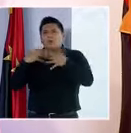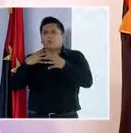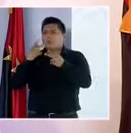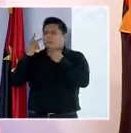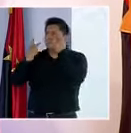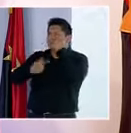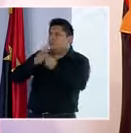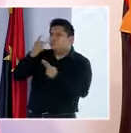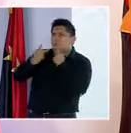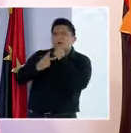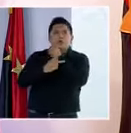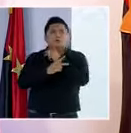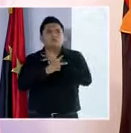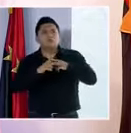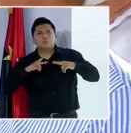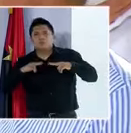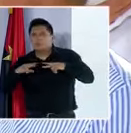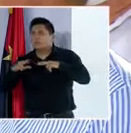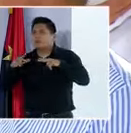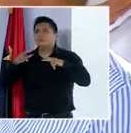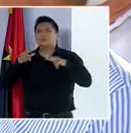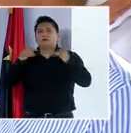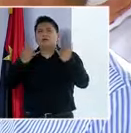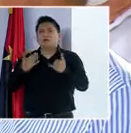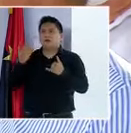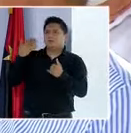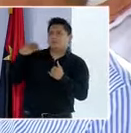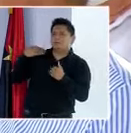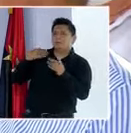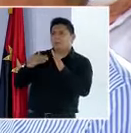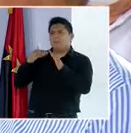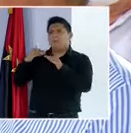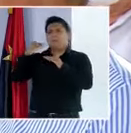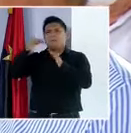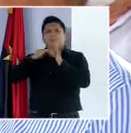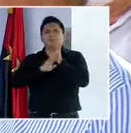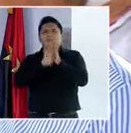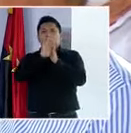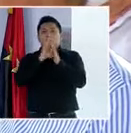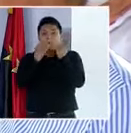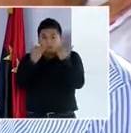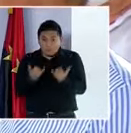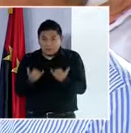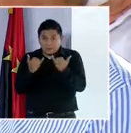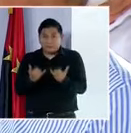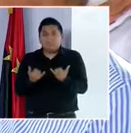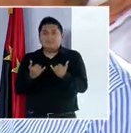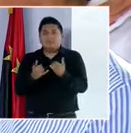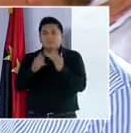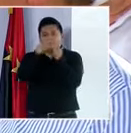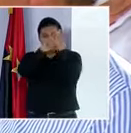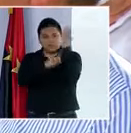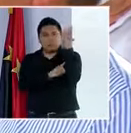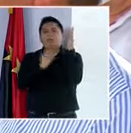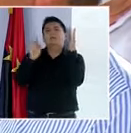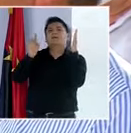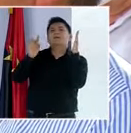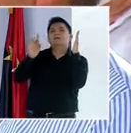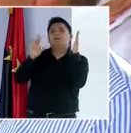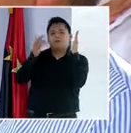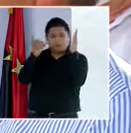turística. Lo recibimos en el 16. Y estamos ubicados en el lugar 15 en materia